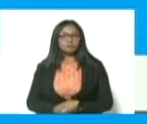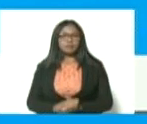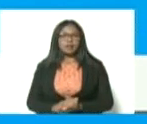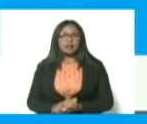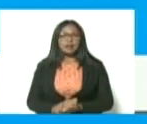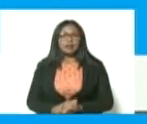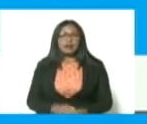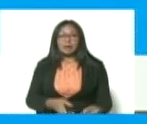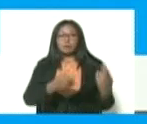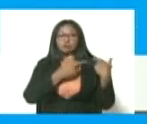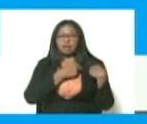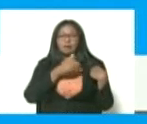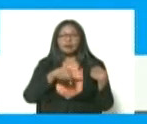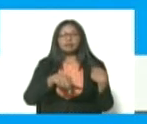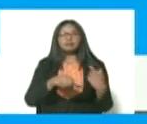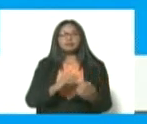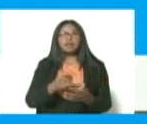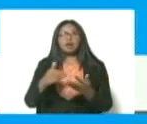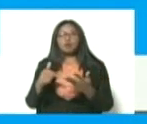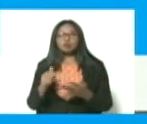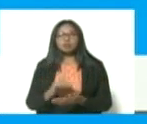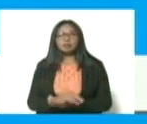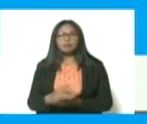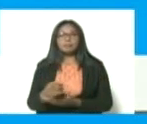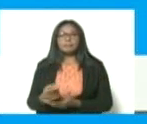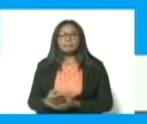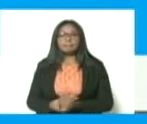encargados de negocios de Europa. ¿No vino el canciller?